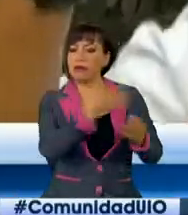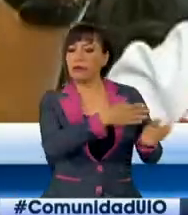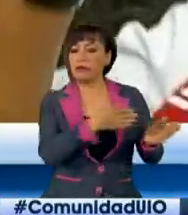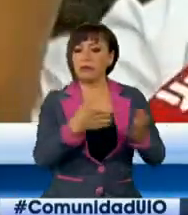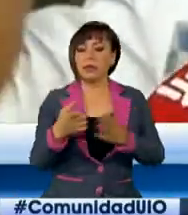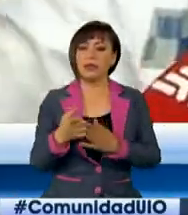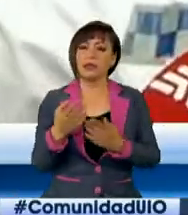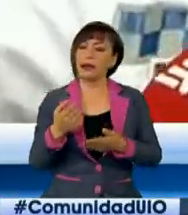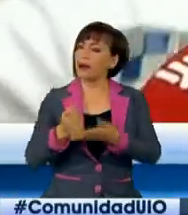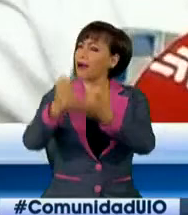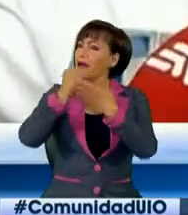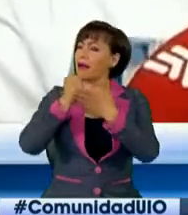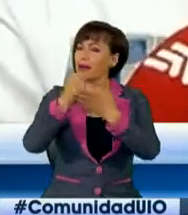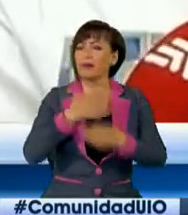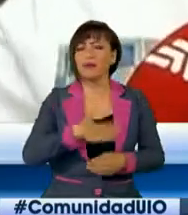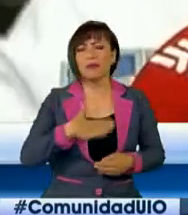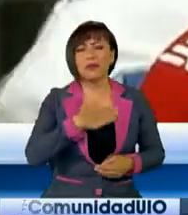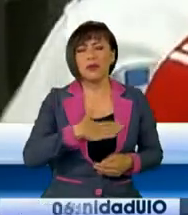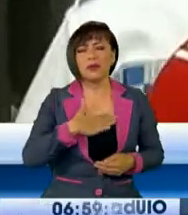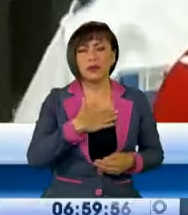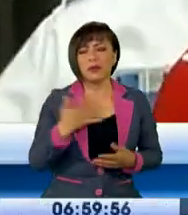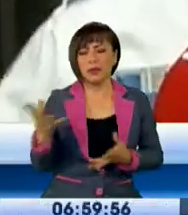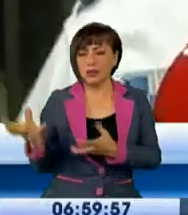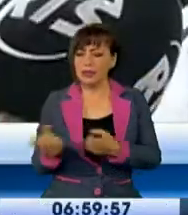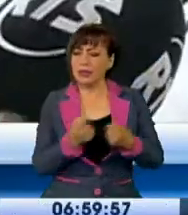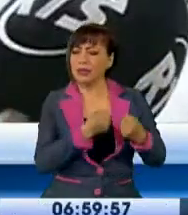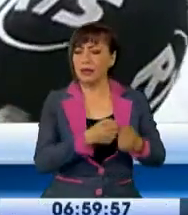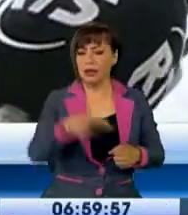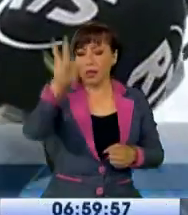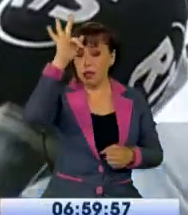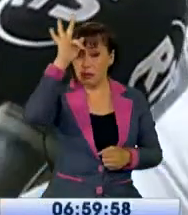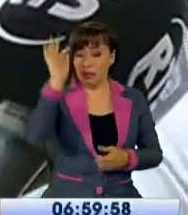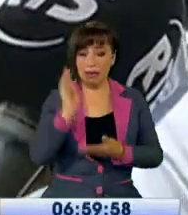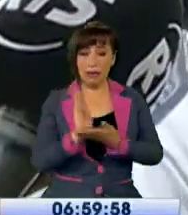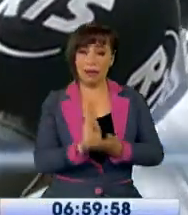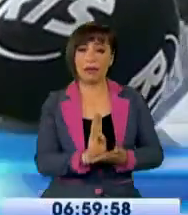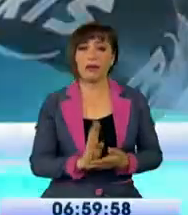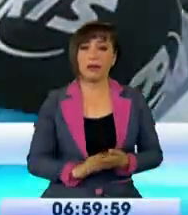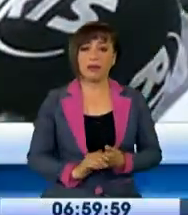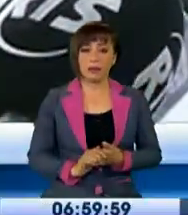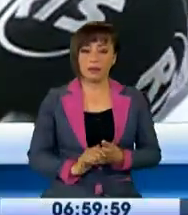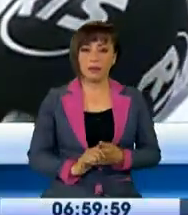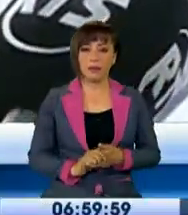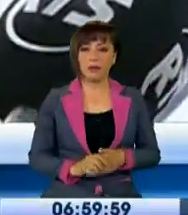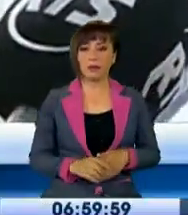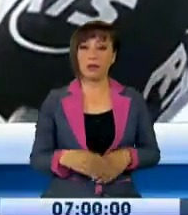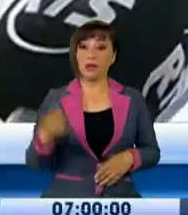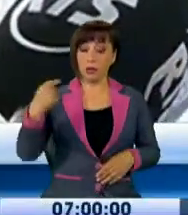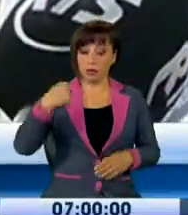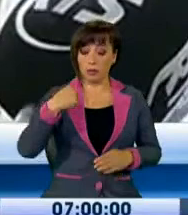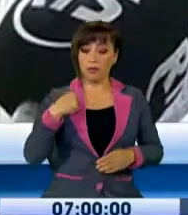Ayuda para que lo lleven al hospital del IES. Parece que en el momento que estaba llegando a la clínica,